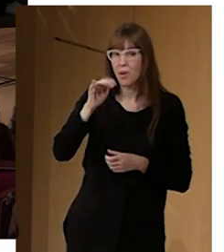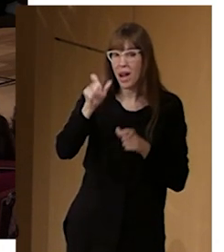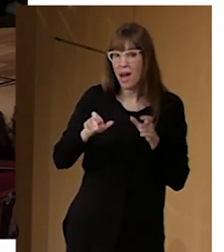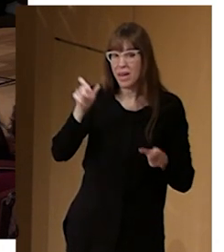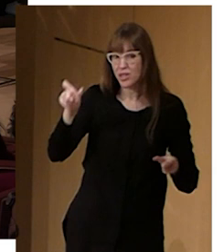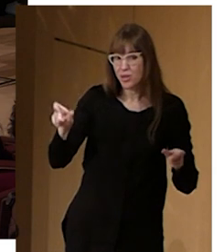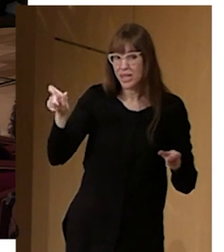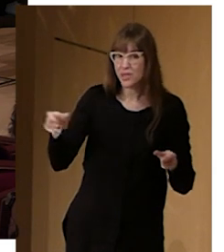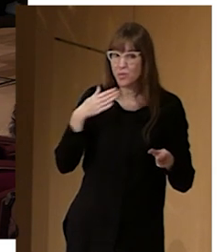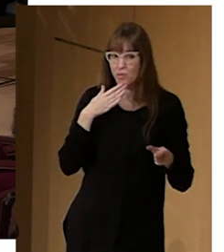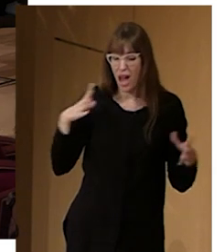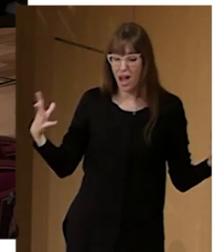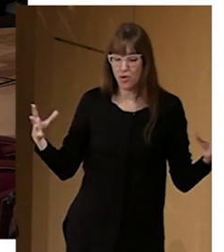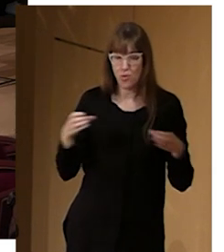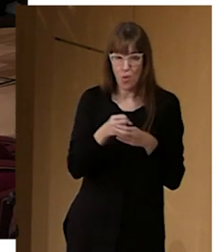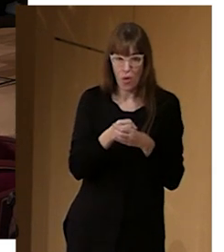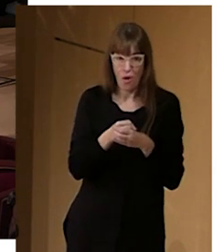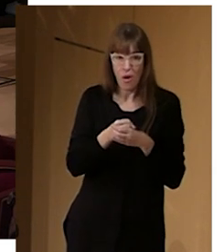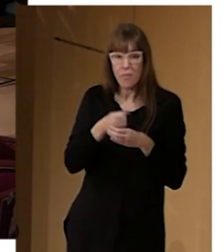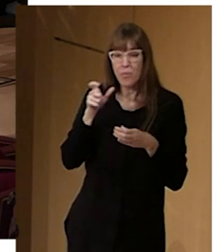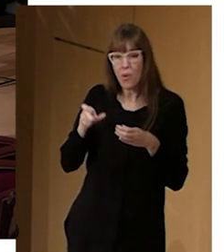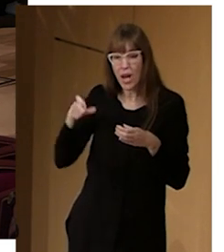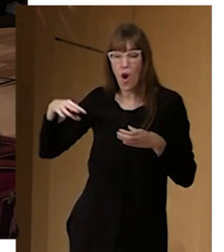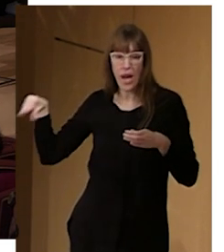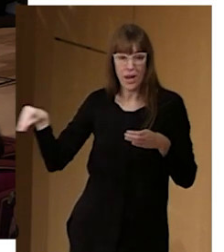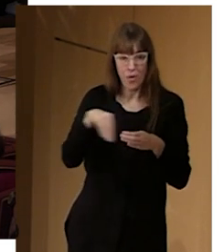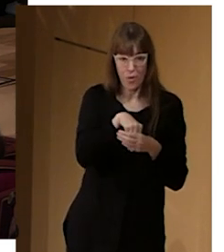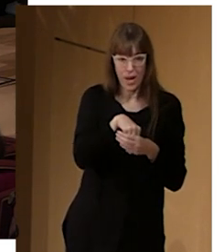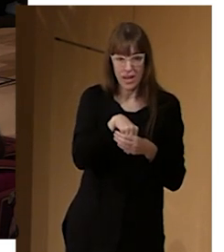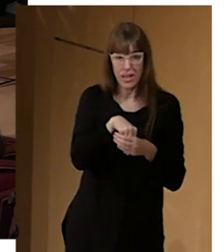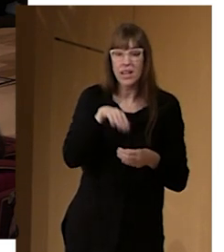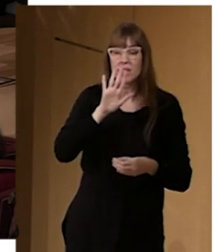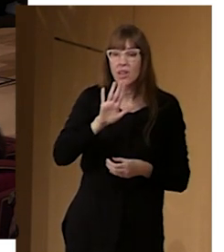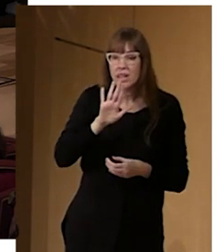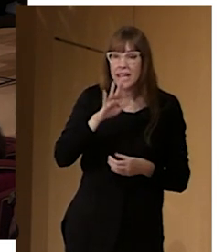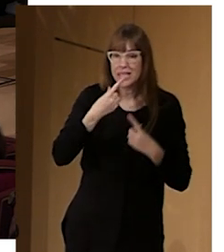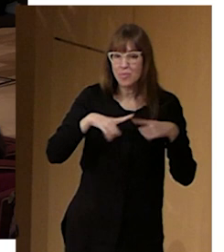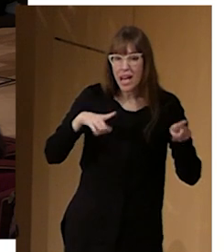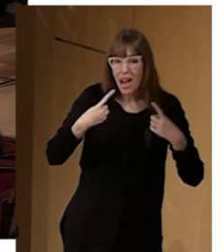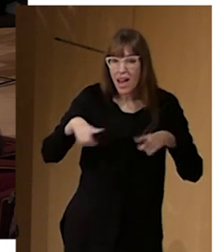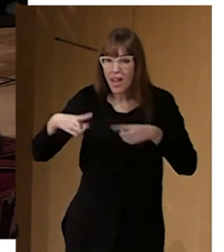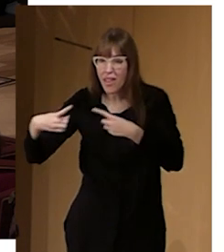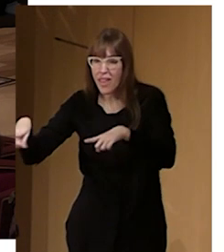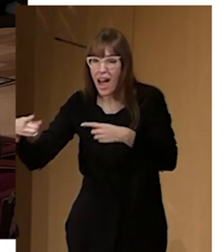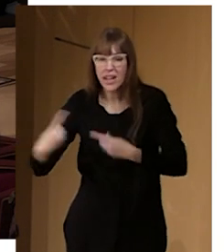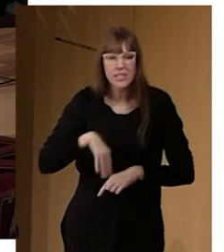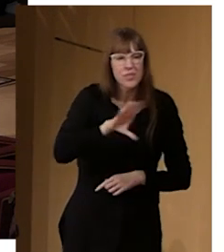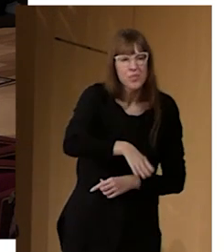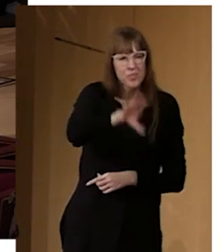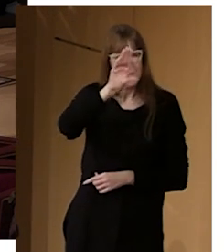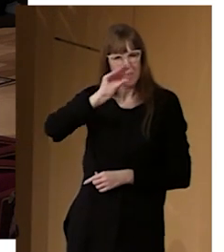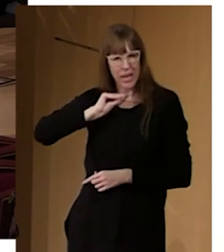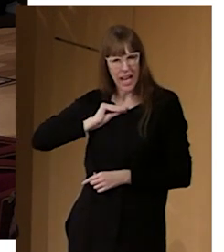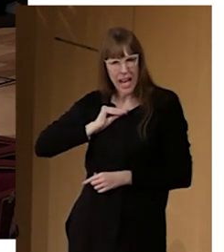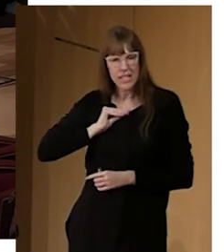evidentemente Pues eso con la intención al menos la intención de aumentar la comprensión de esas piezas musicales y contribuir a una